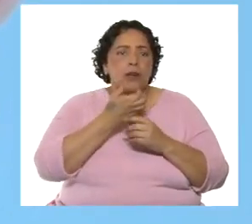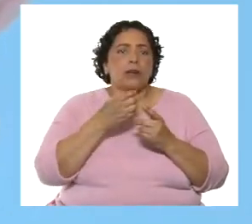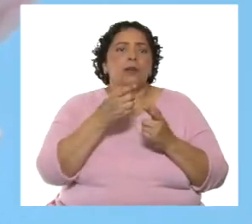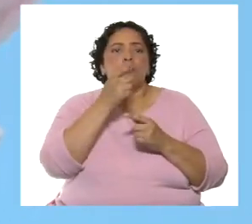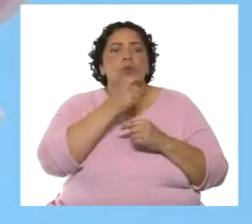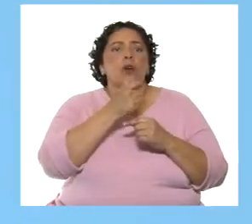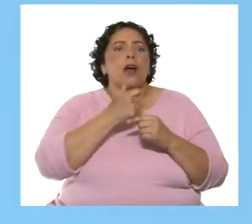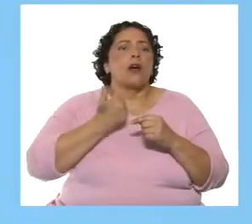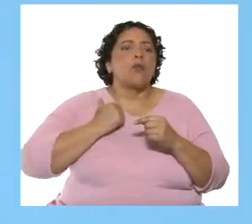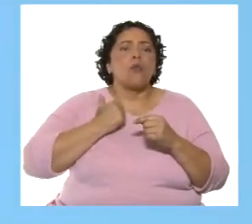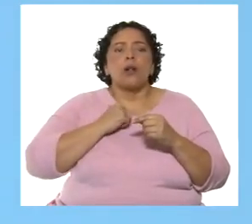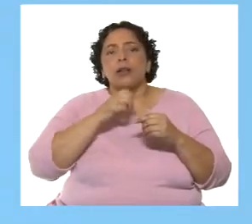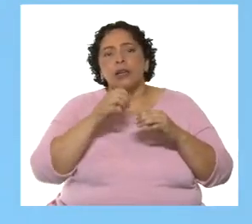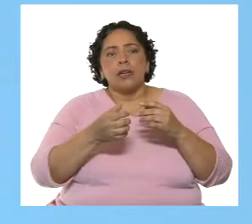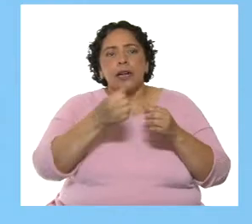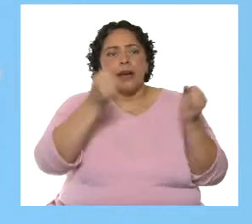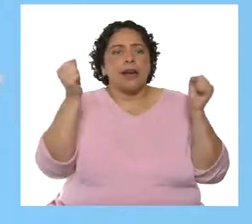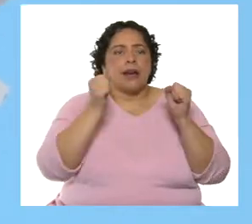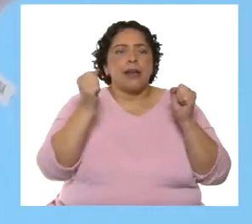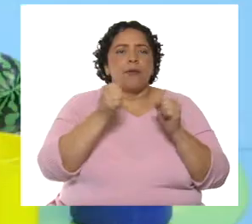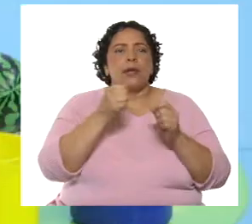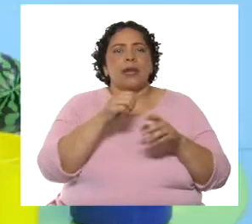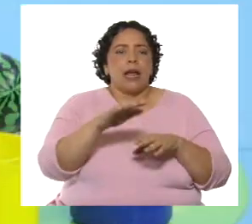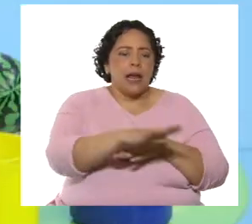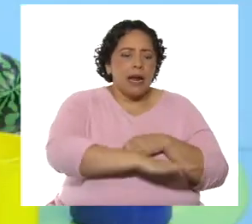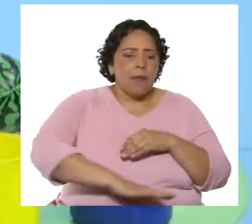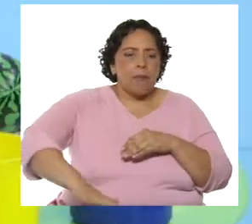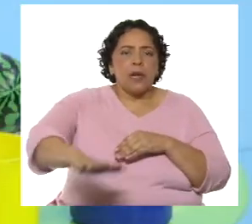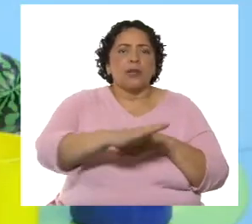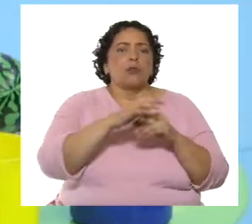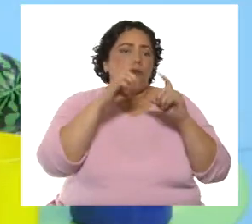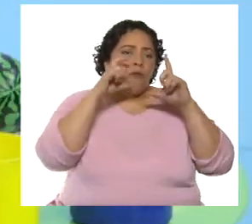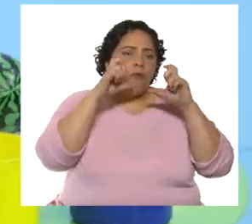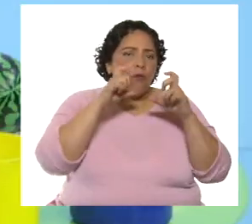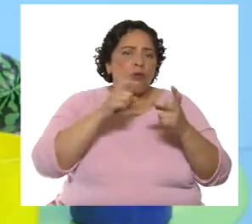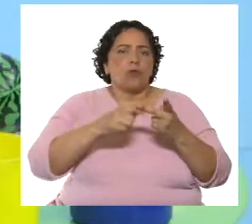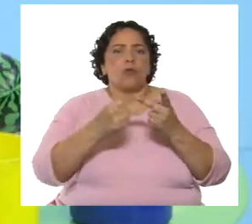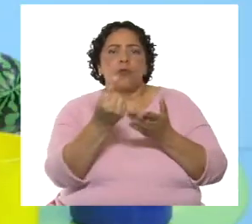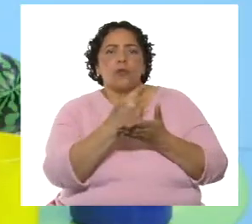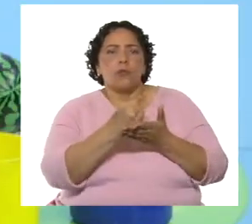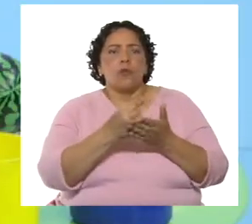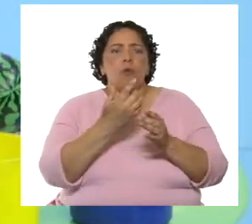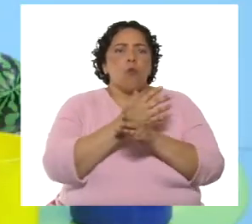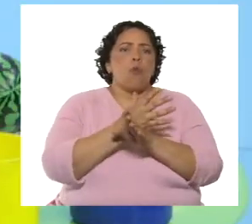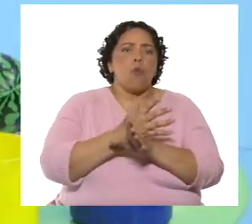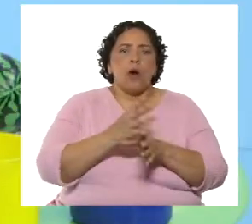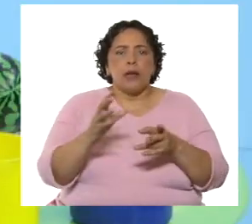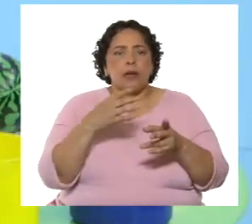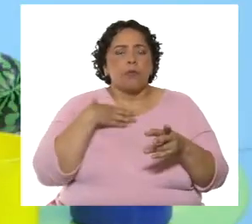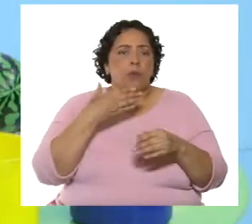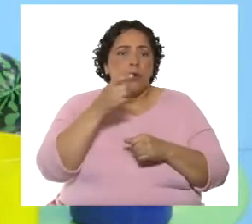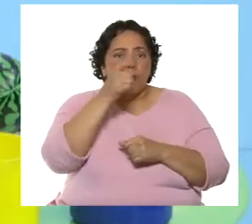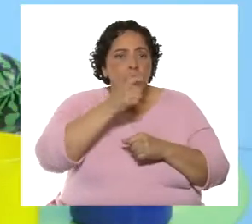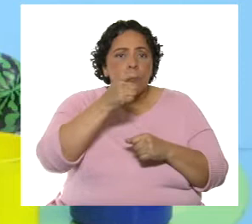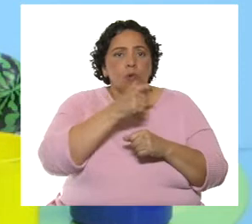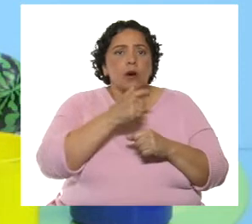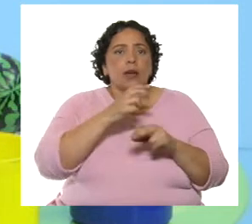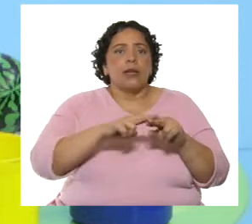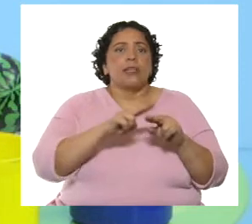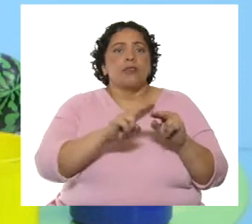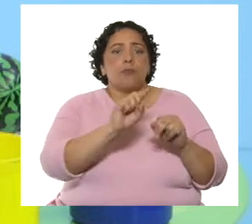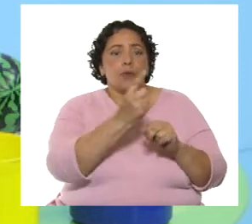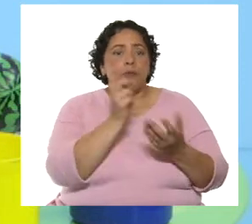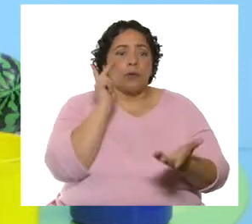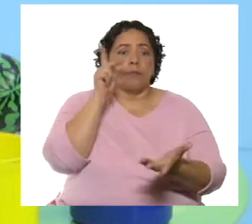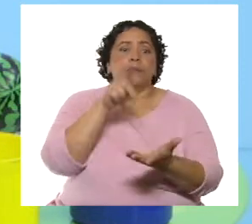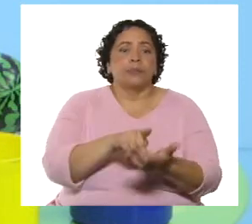buscar cualquier fruta que tengamos en el piso, pueden ser imágenes, pueden ser juguetes, para que él vaya pidiendo, y los niños, el que llegue